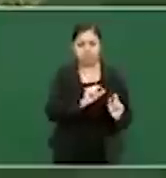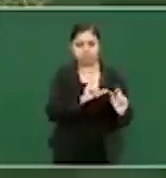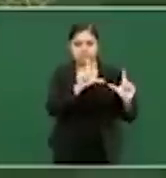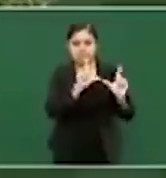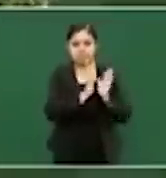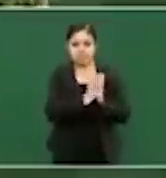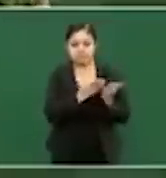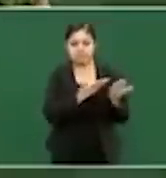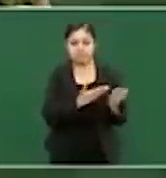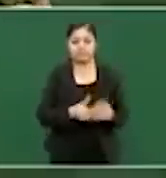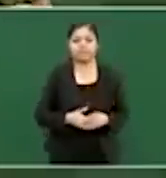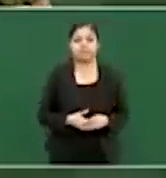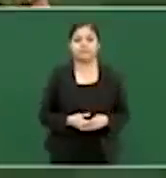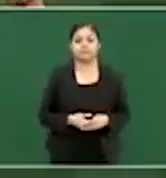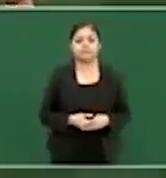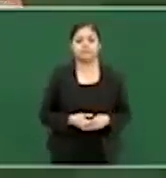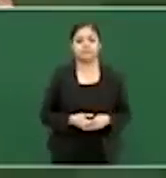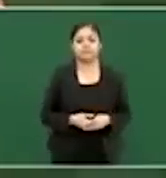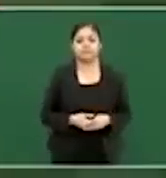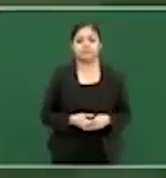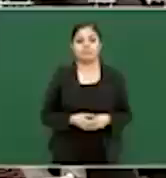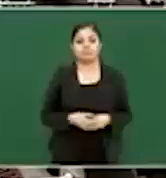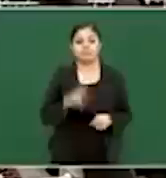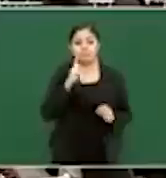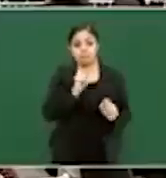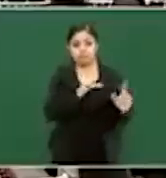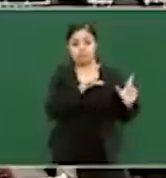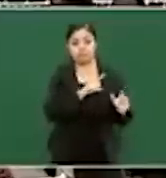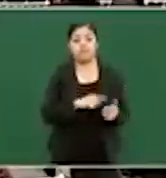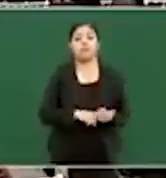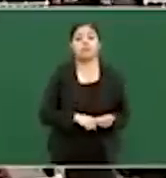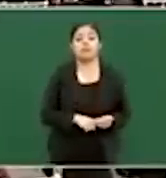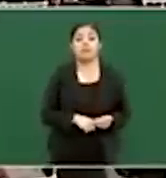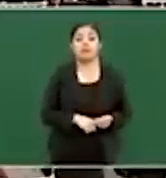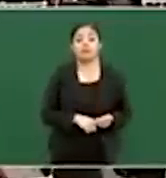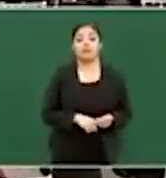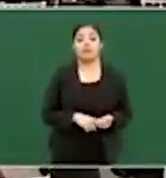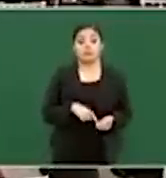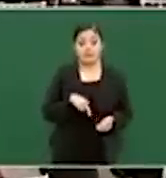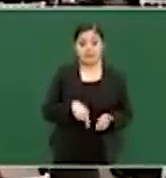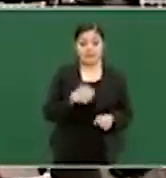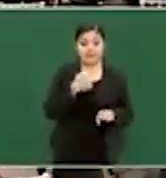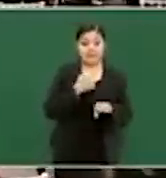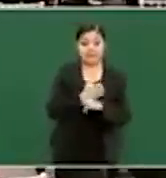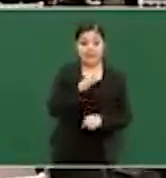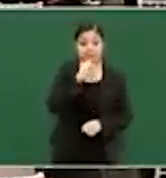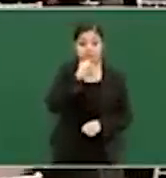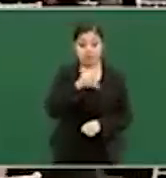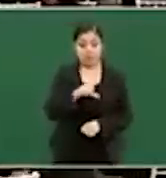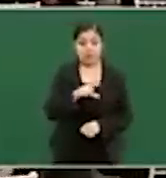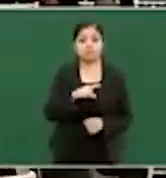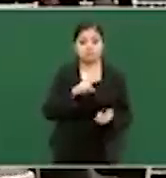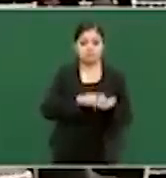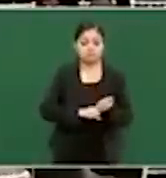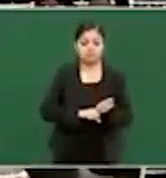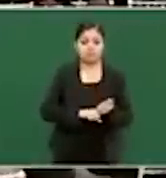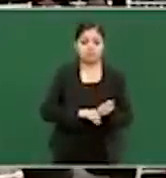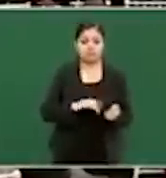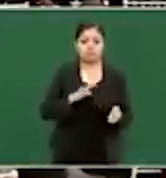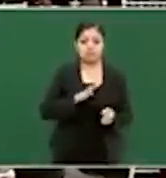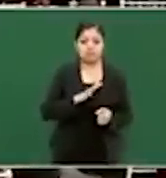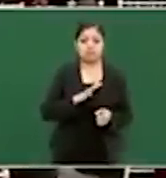lámina. Se identificó que en lo que es el estado de Jalisco, algunas problemáticas,